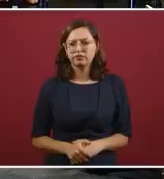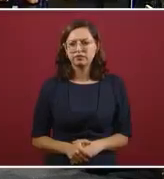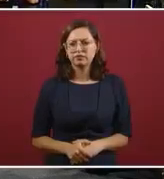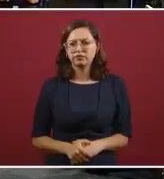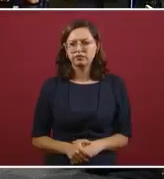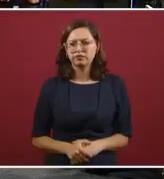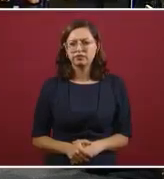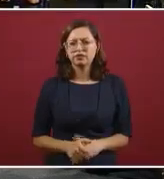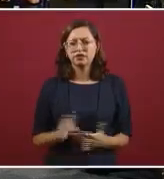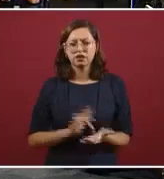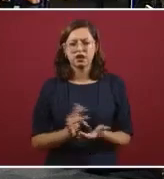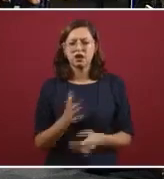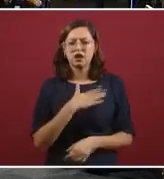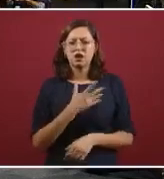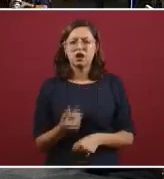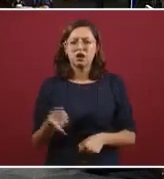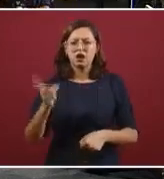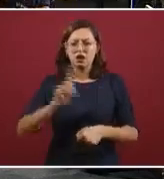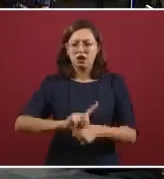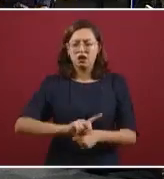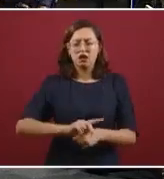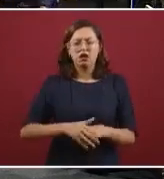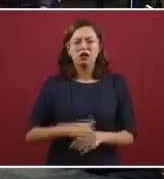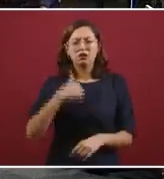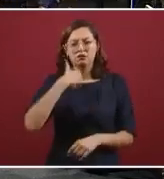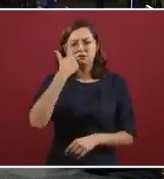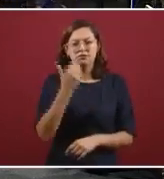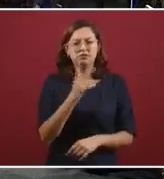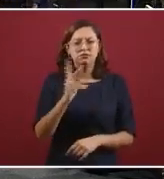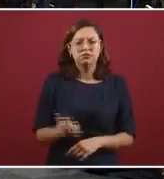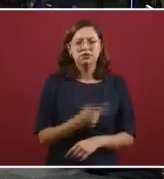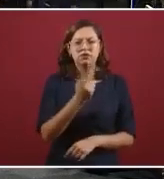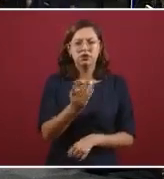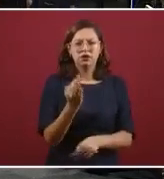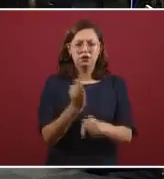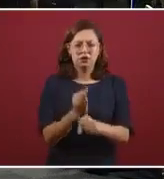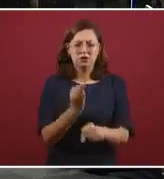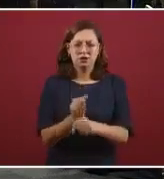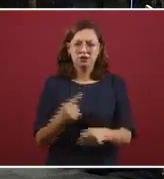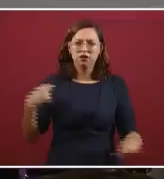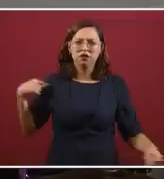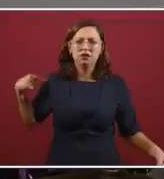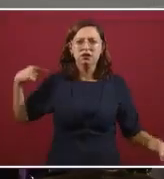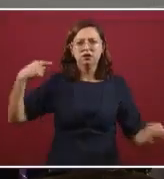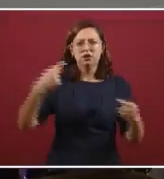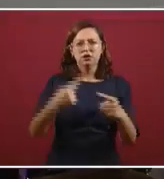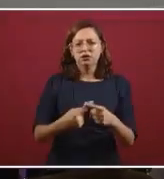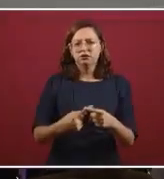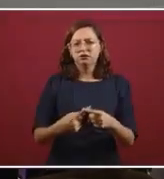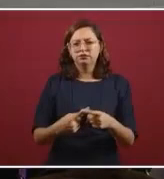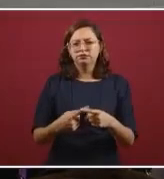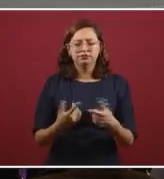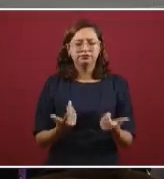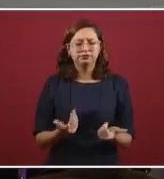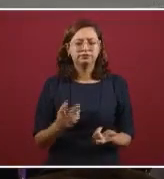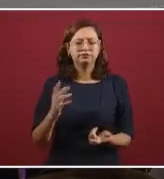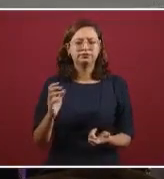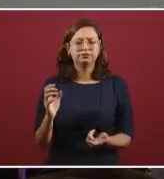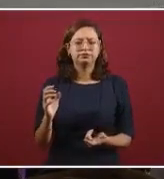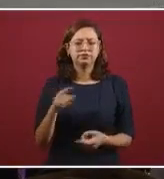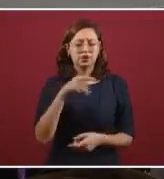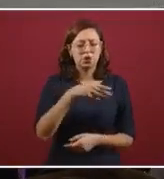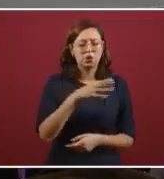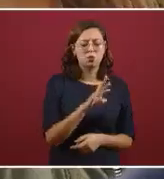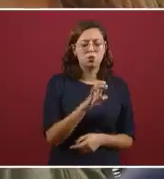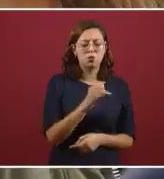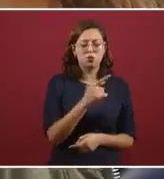Gracias, buenos días. Preguntarle, subsecretario, hasta este momento, ¿qué tanto se parece la verdad histórica que sostuvo Murillo